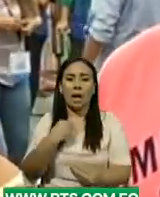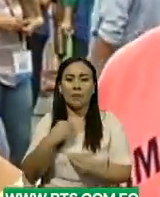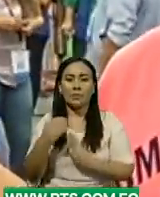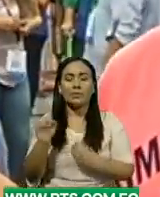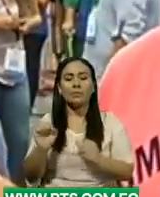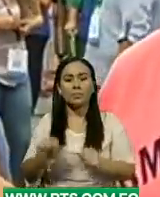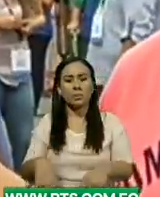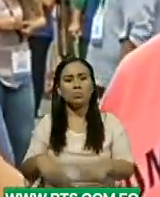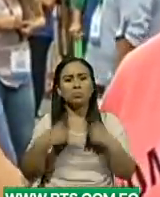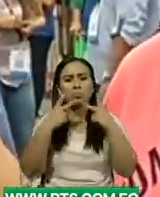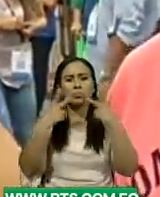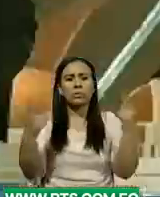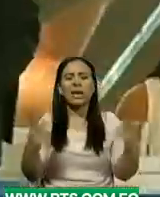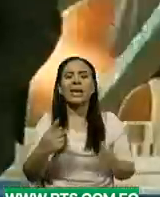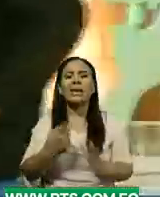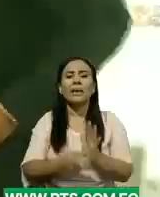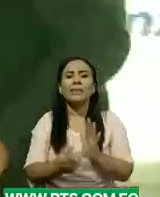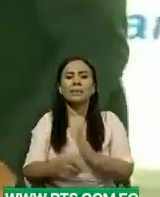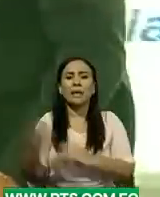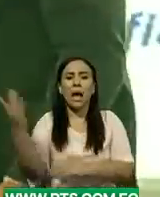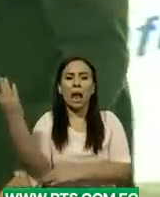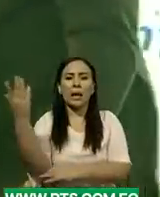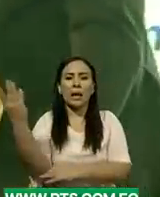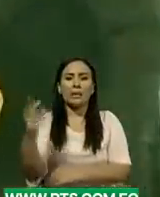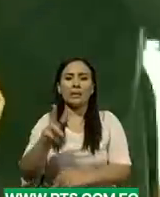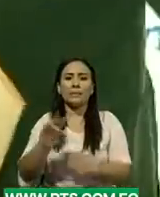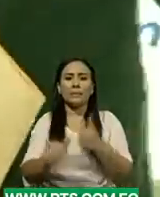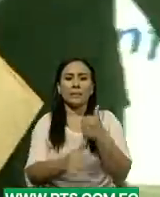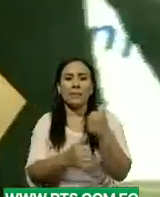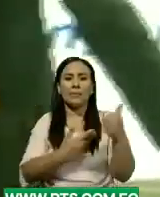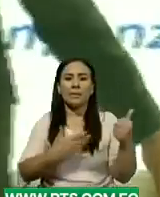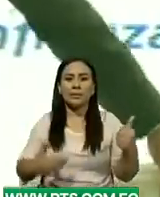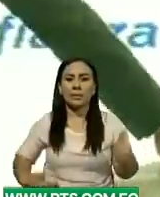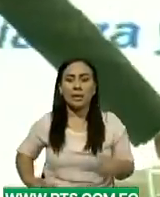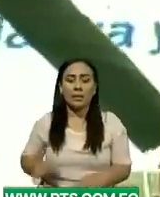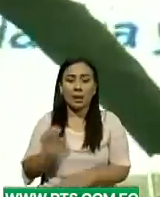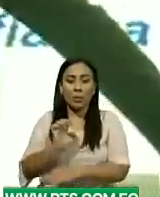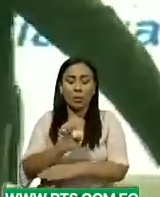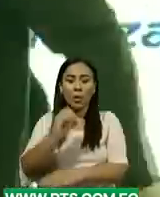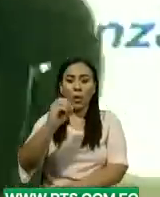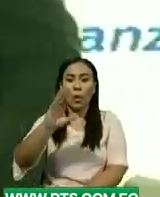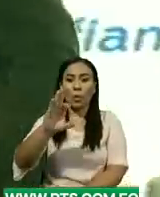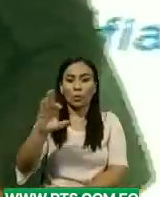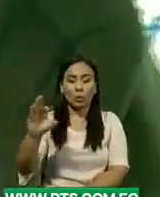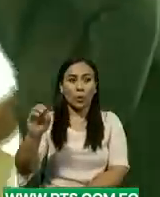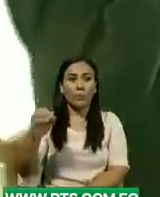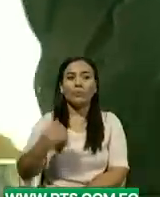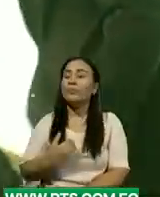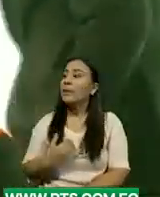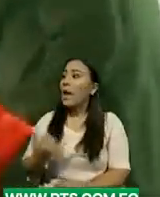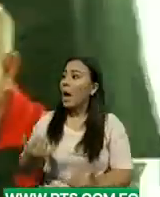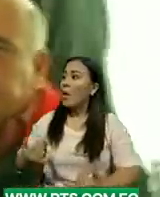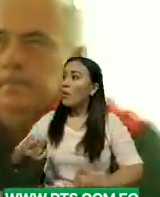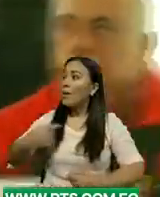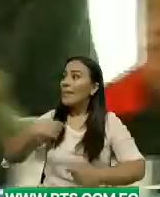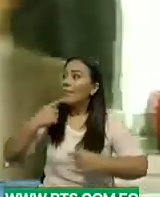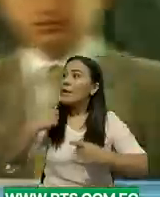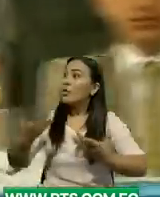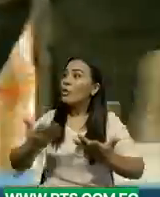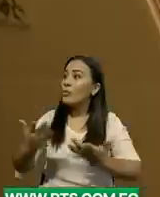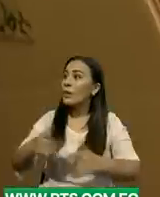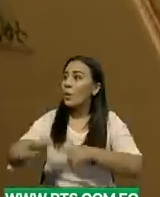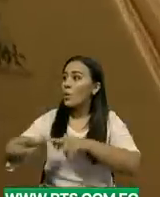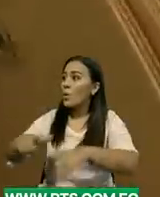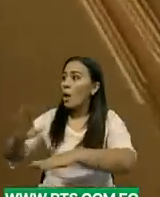tendencia aproximada que pasa con los alcaldes. Mientras que el vicepresidente de la República, Otto Sonnenholster, reveló que en las zonas afectadas por